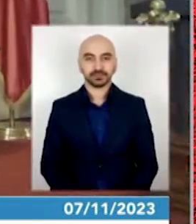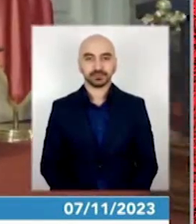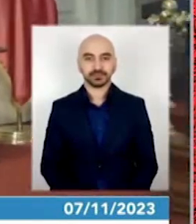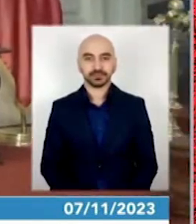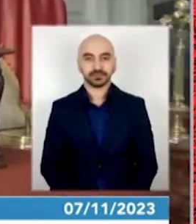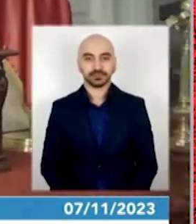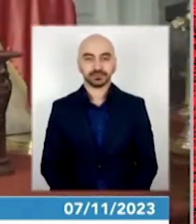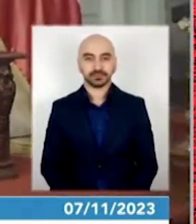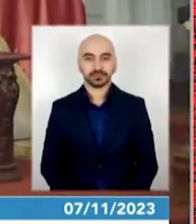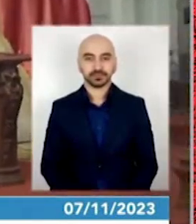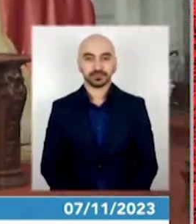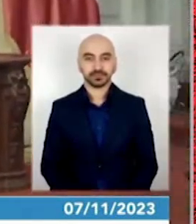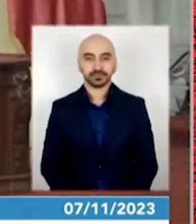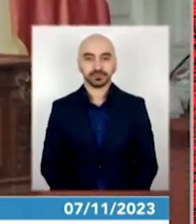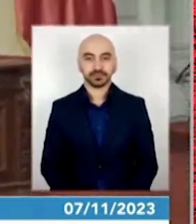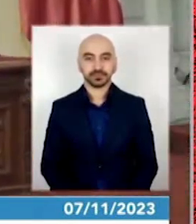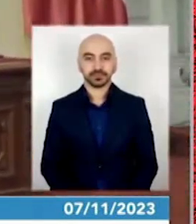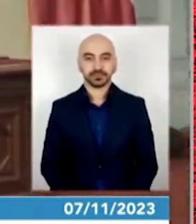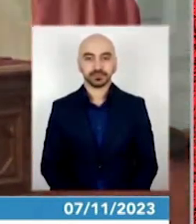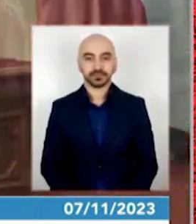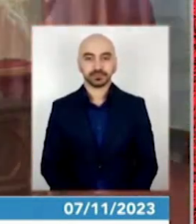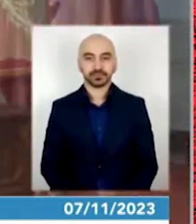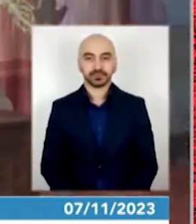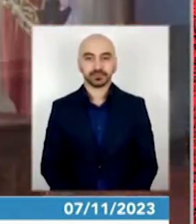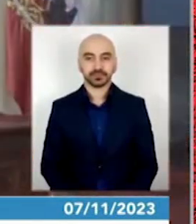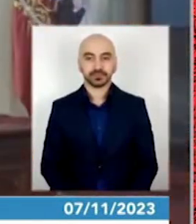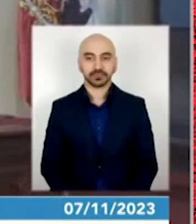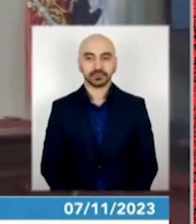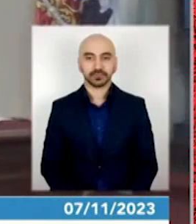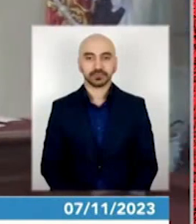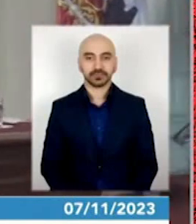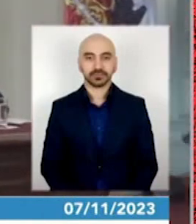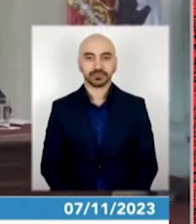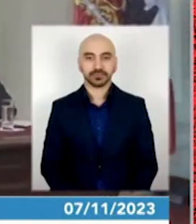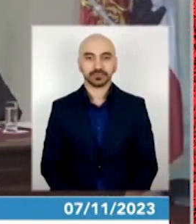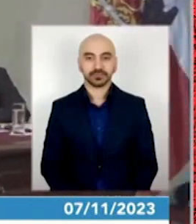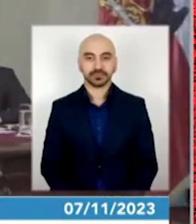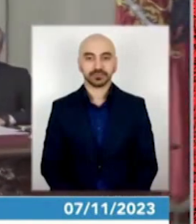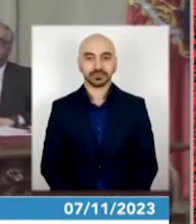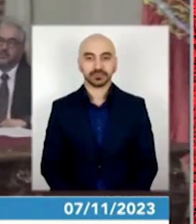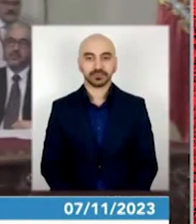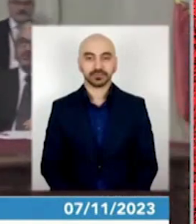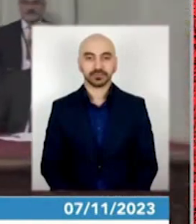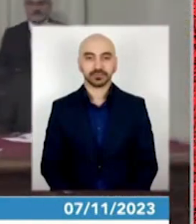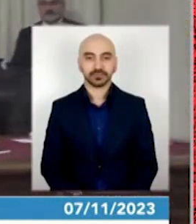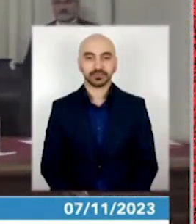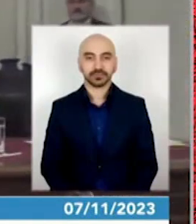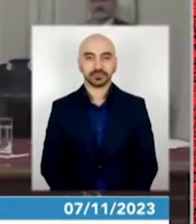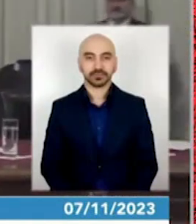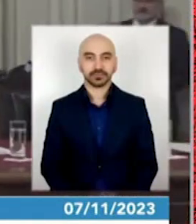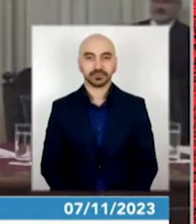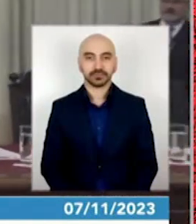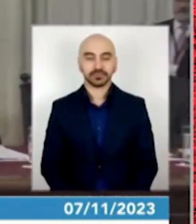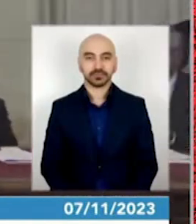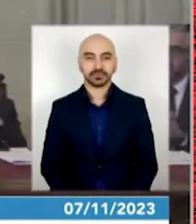que está liderando o más bien empujando la campaña de él a favor. Y el presidente, yo creo